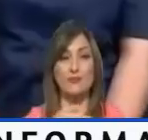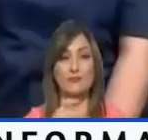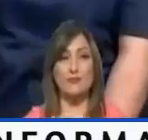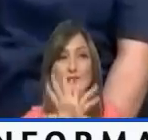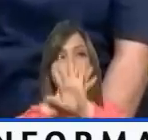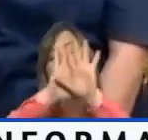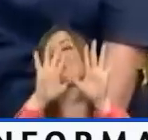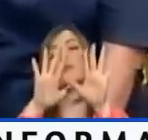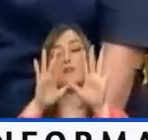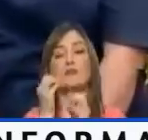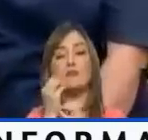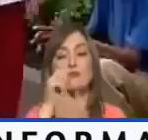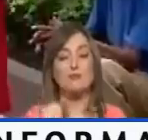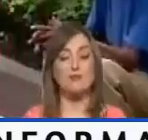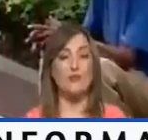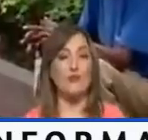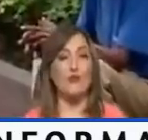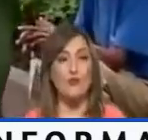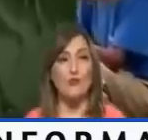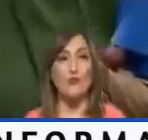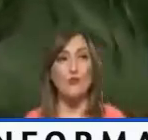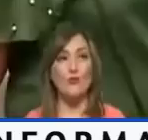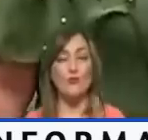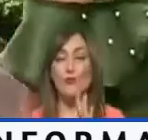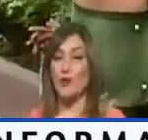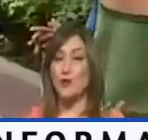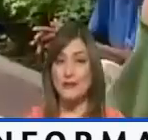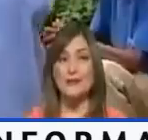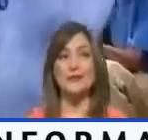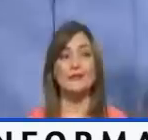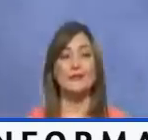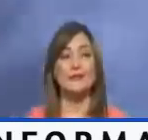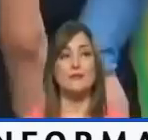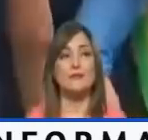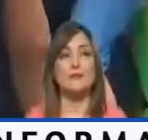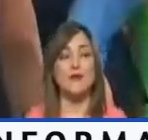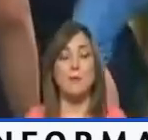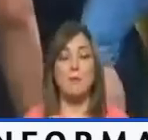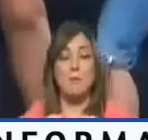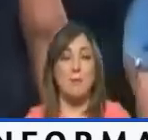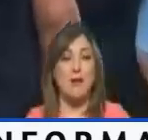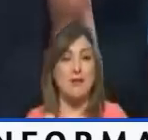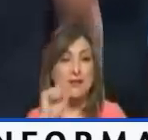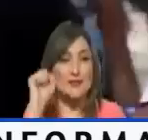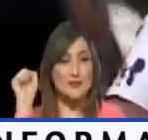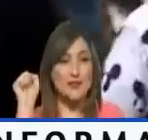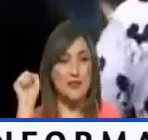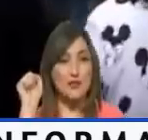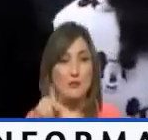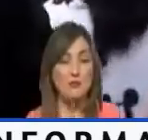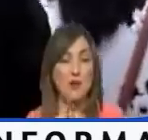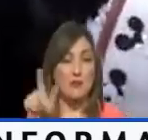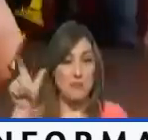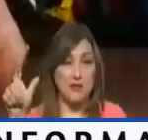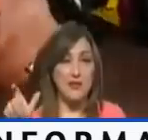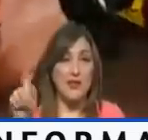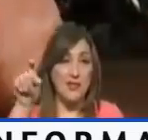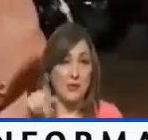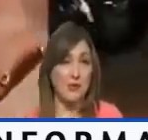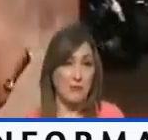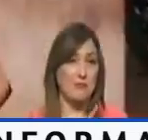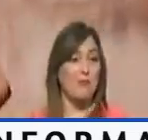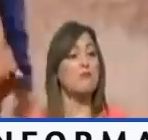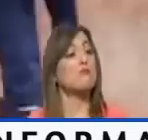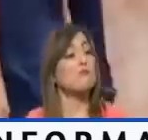$100. El decreto aclara que la eliminación de esta información no supone ni implica, bajo supuesto alguno, la pérdida de los derechos